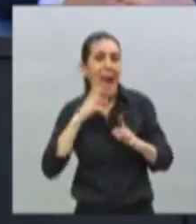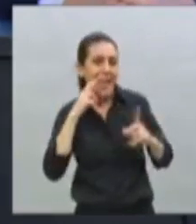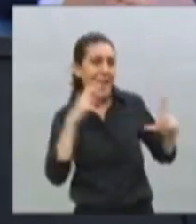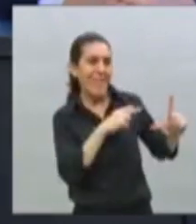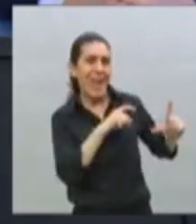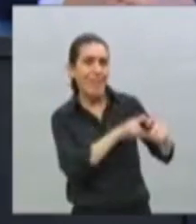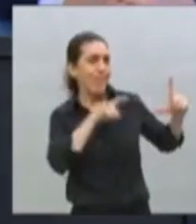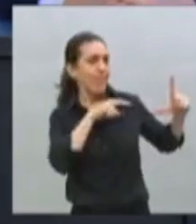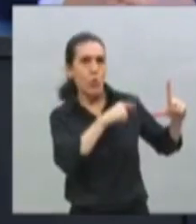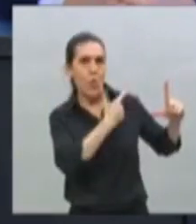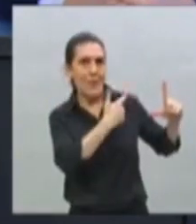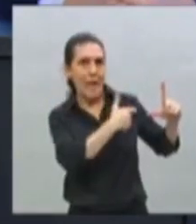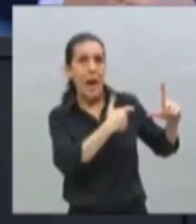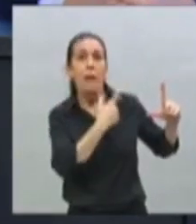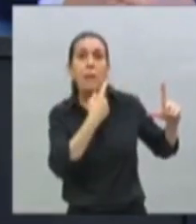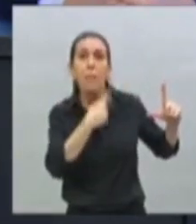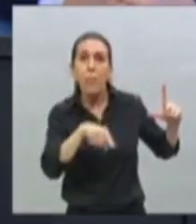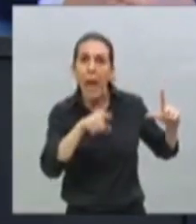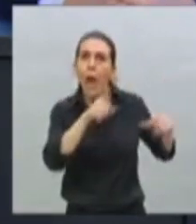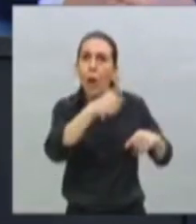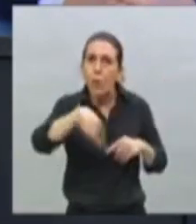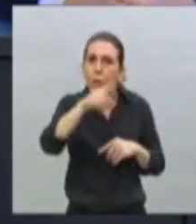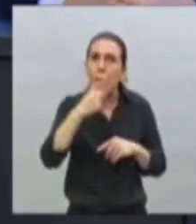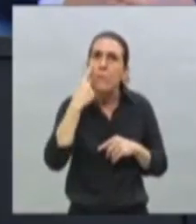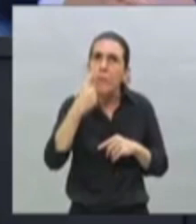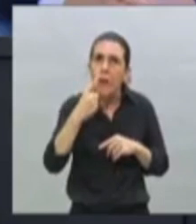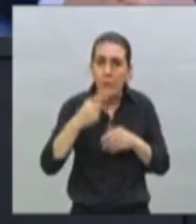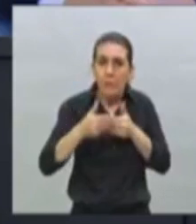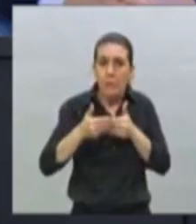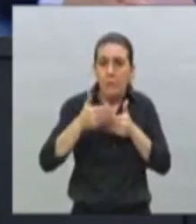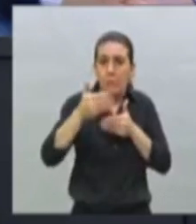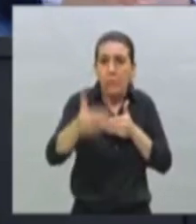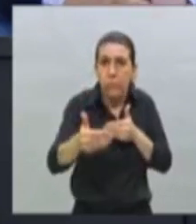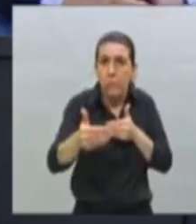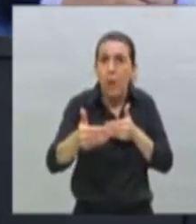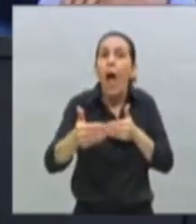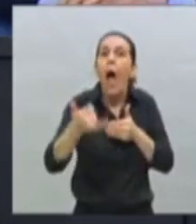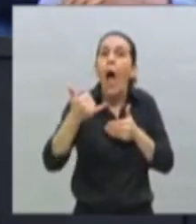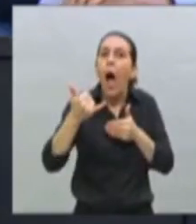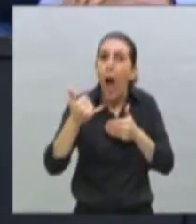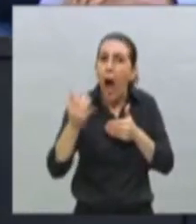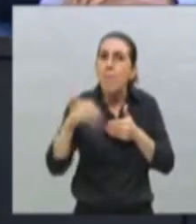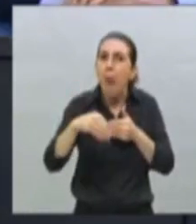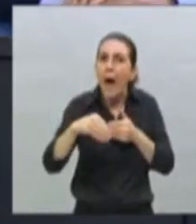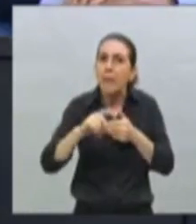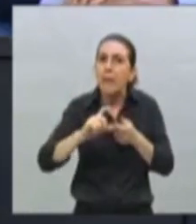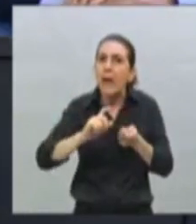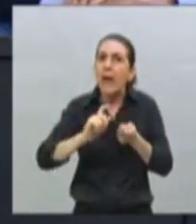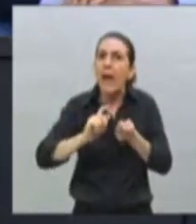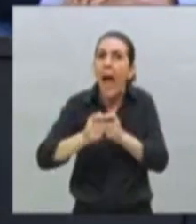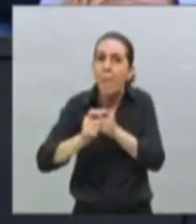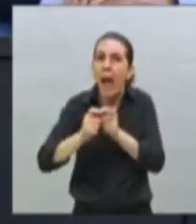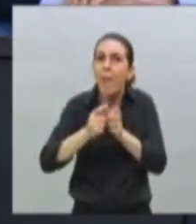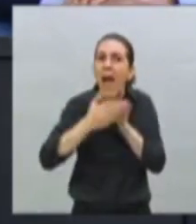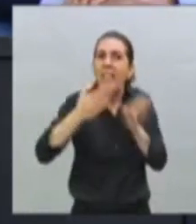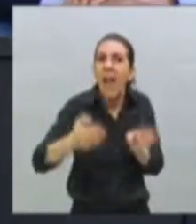pero verán que después de esta etapa nosotros tenemos previstas 2 etapas más hasta llegar al